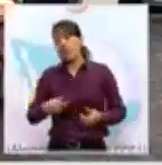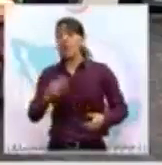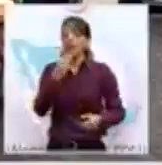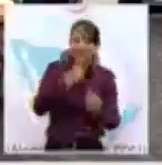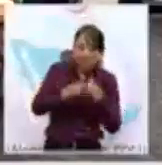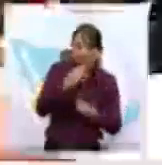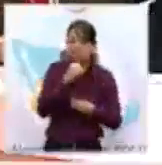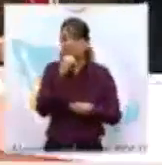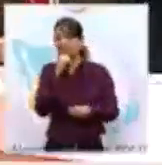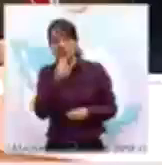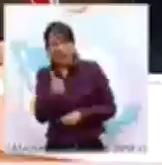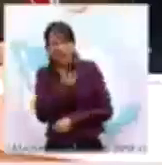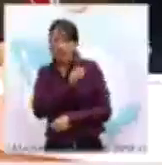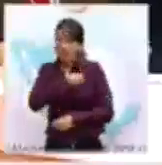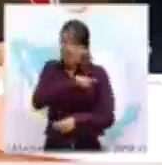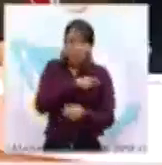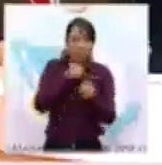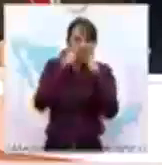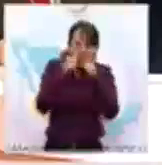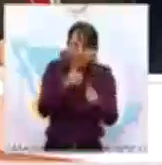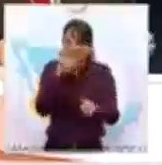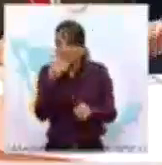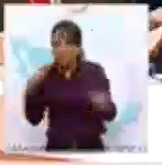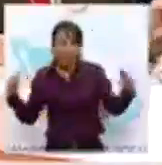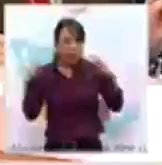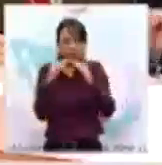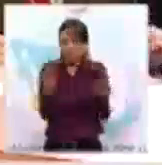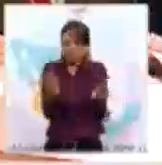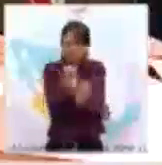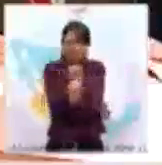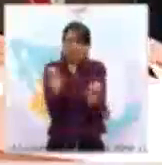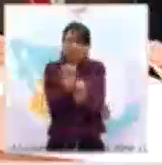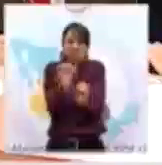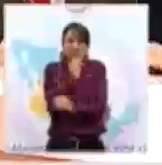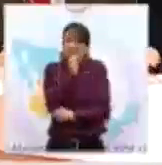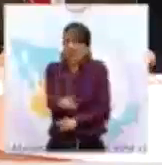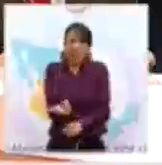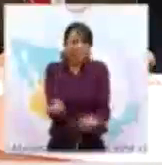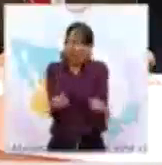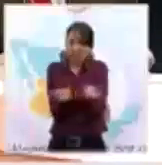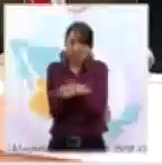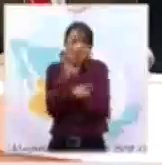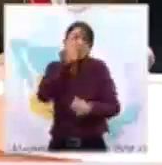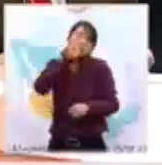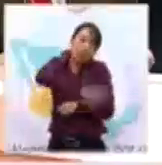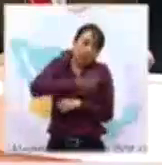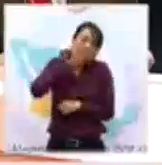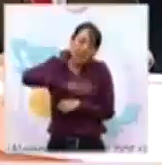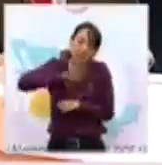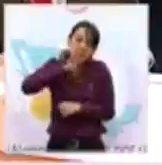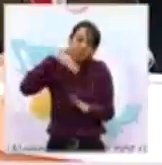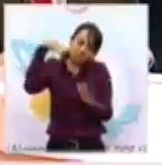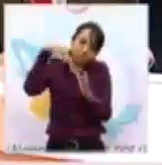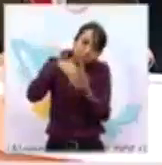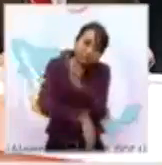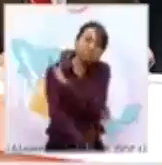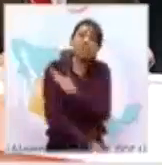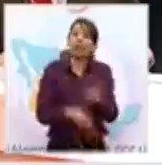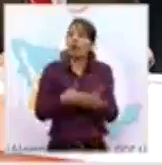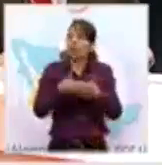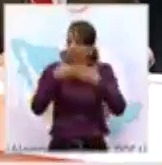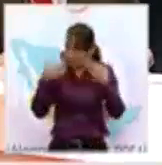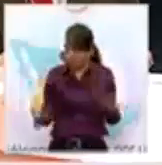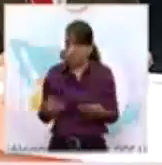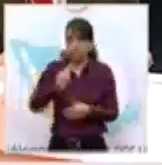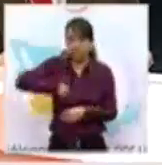un elemento que es importante, digamos, ¿no?, para ir visualizando algunas de las tesis o planteamientos que tendríamos que